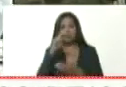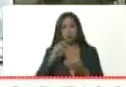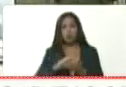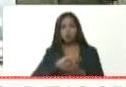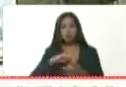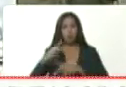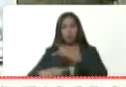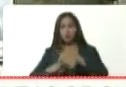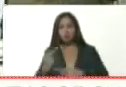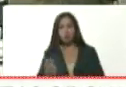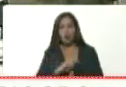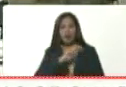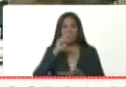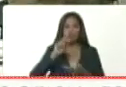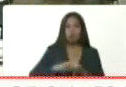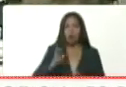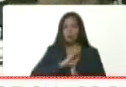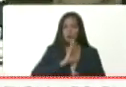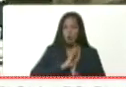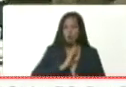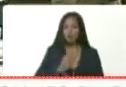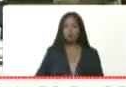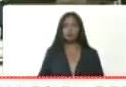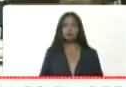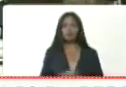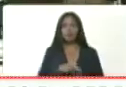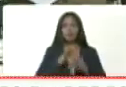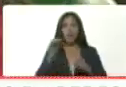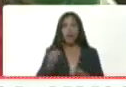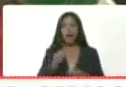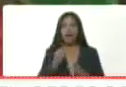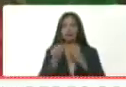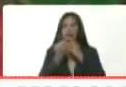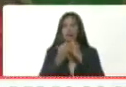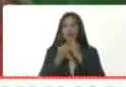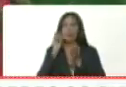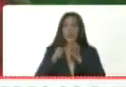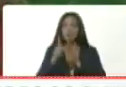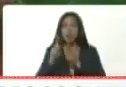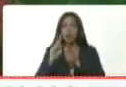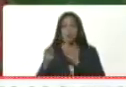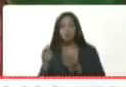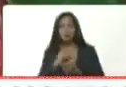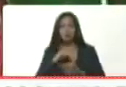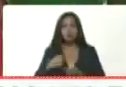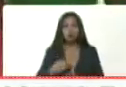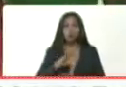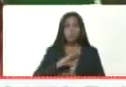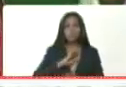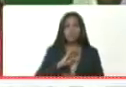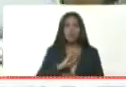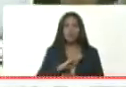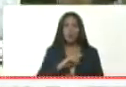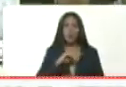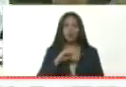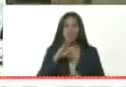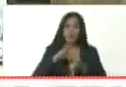producción nacional dejar la dependencia de pintas